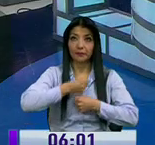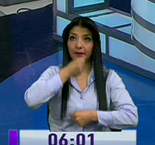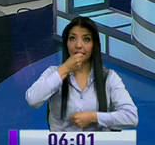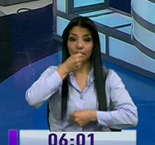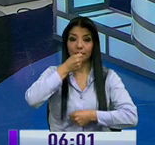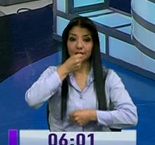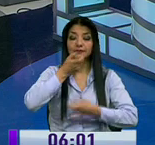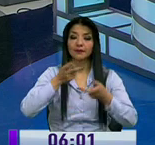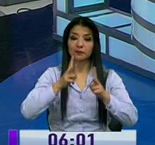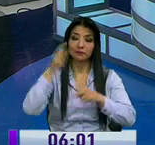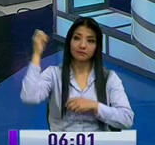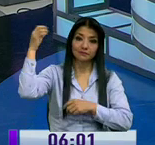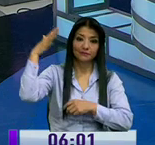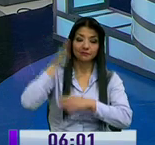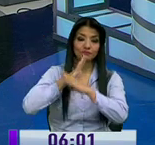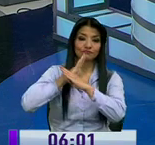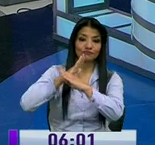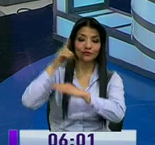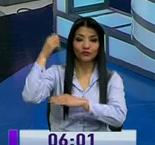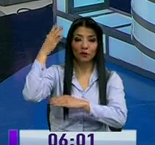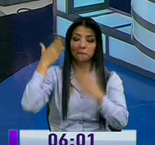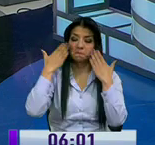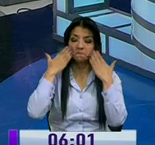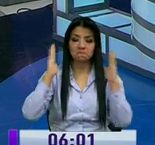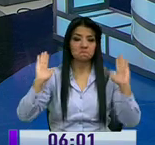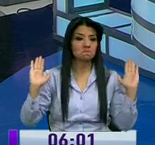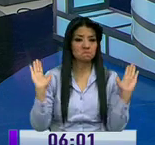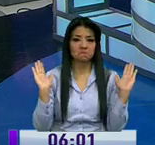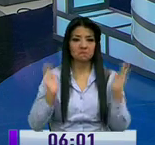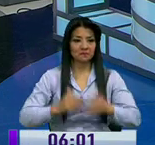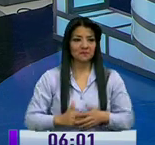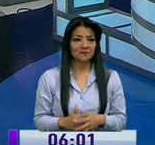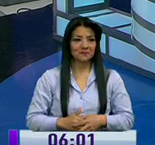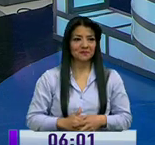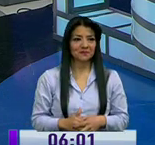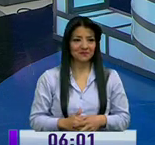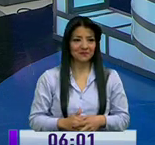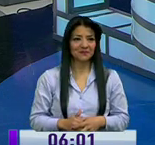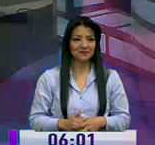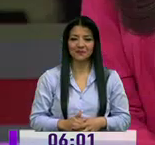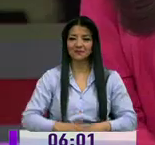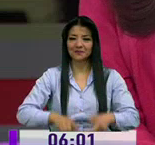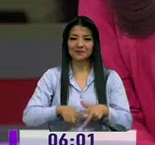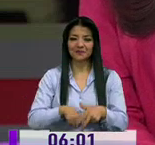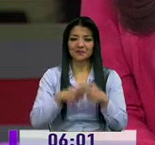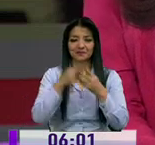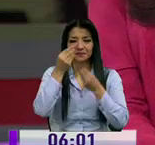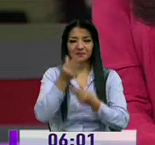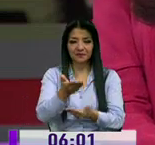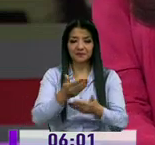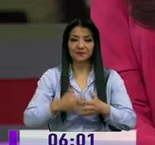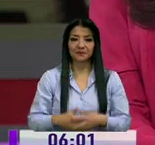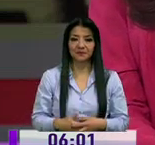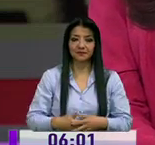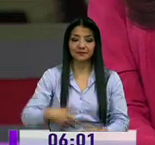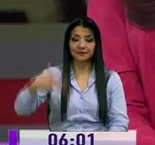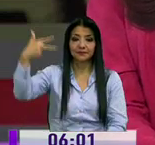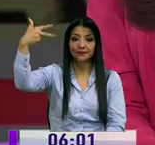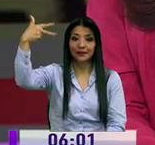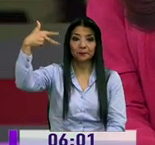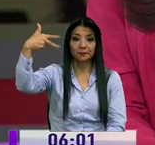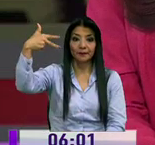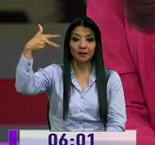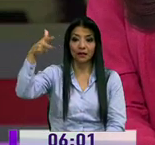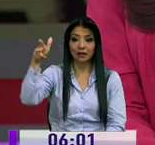también protector solar. Nunca se sabe, ¿no? Nunca se sabe con nuestro clima. Bueno, vamos a empezar, les contamos que cámaras de vigilancia capturaron